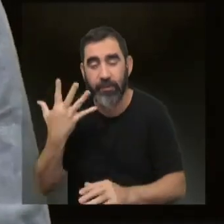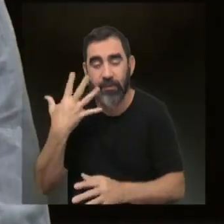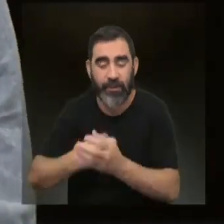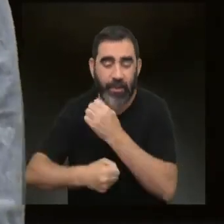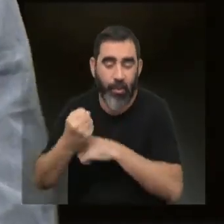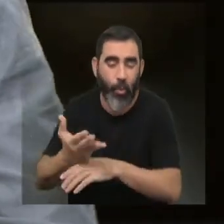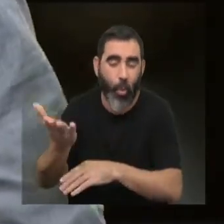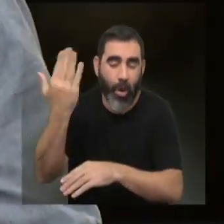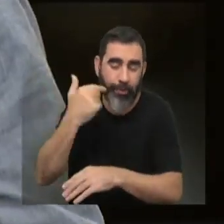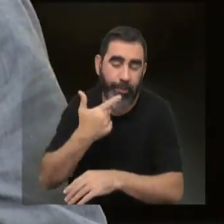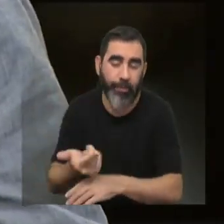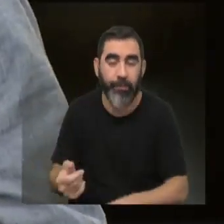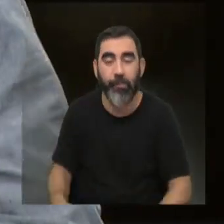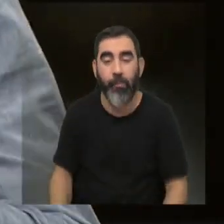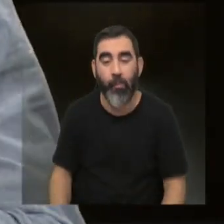atrás, es